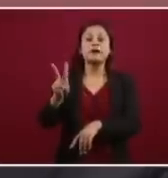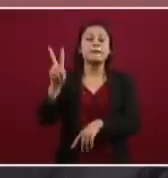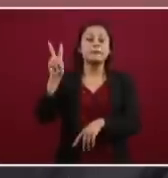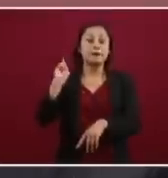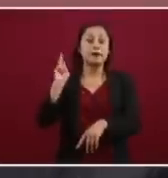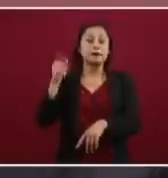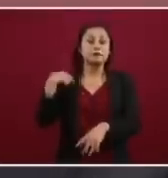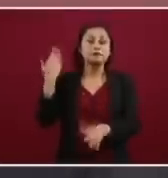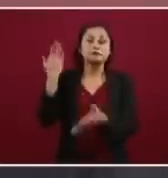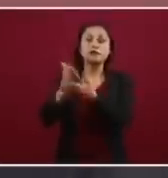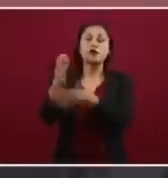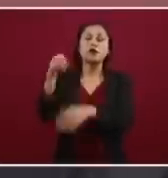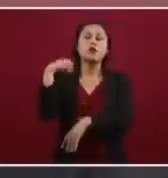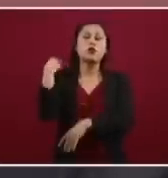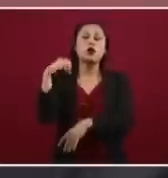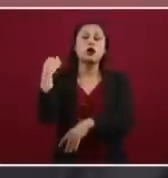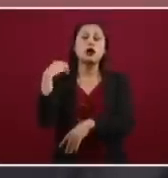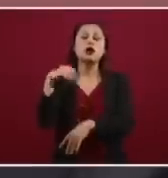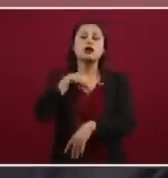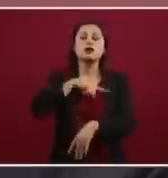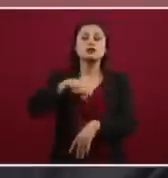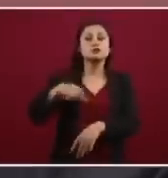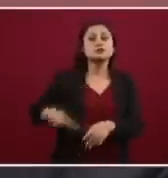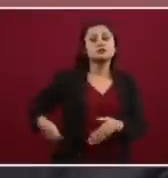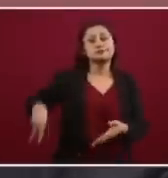dijimos toda la verdad